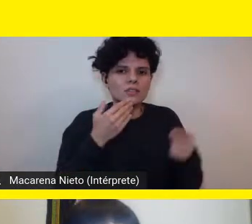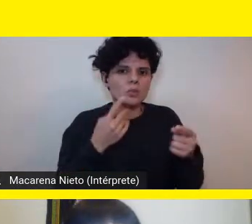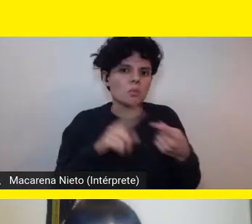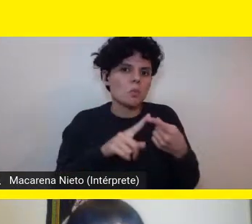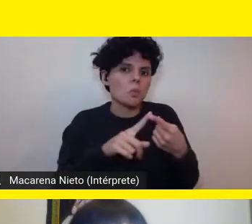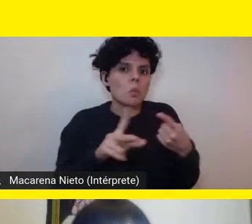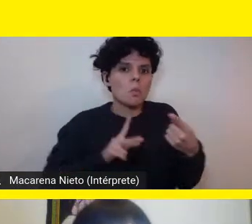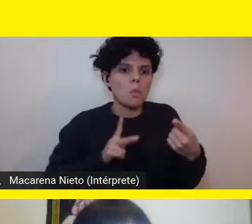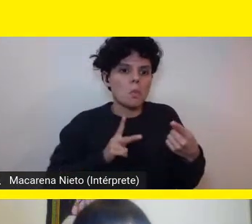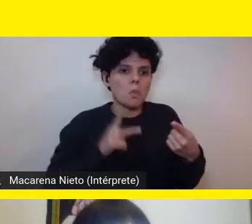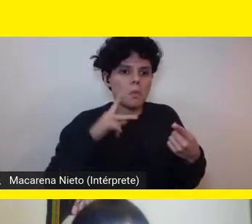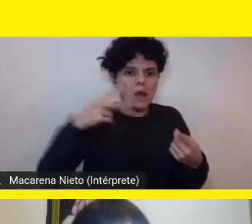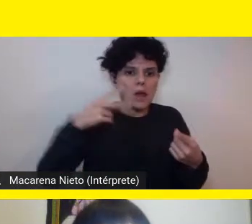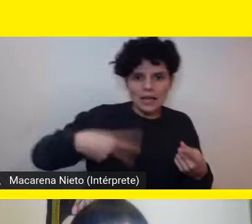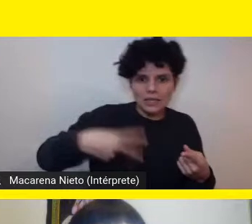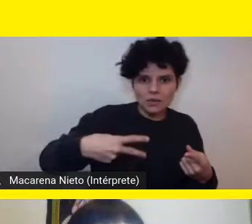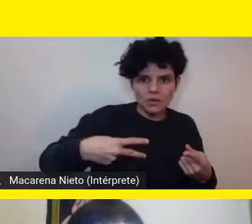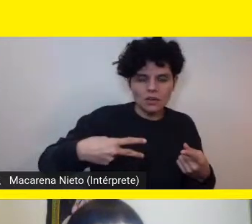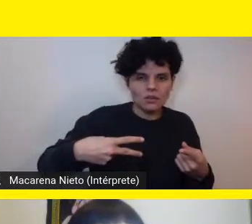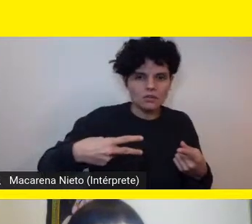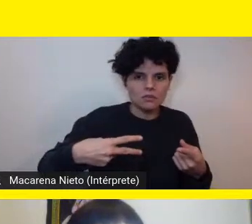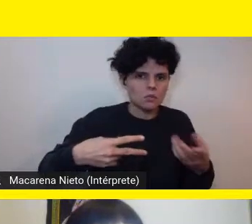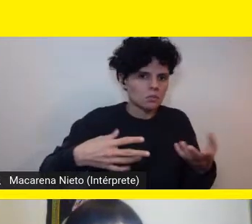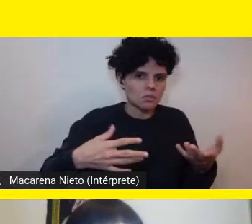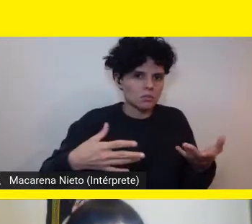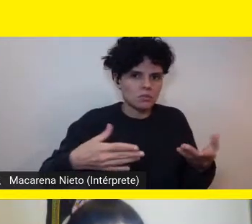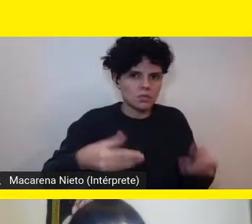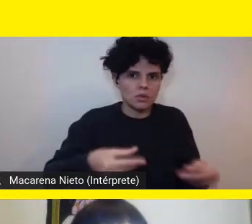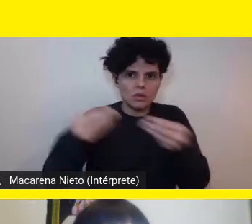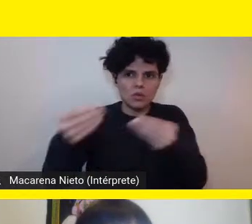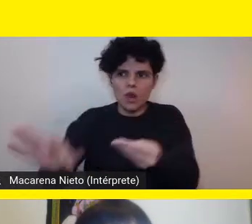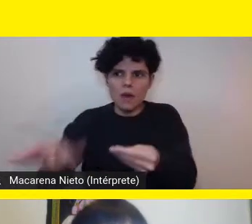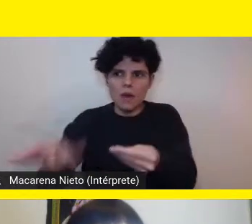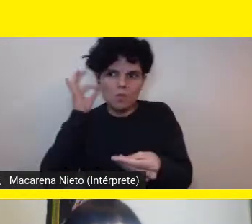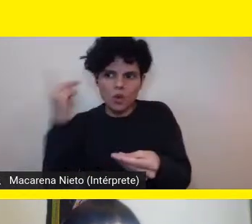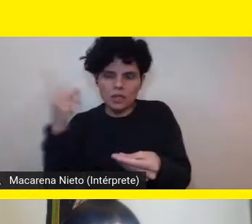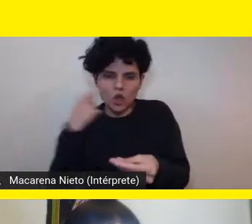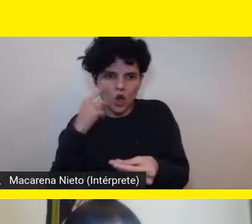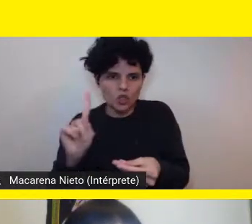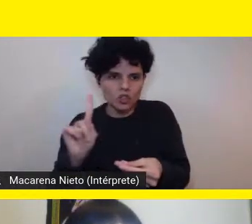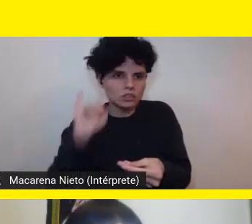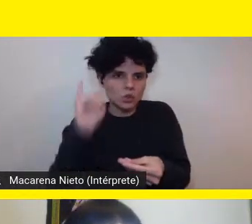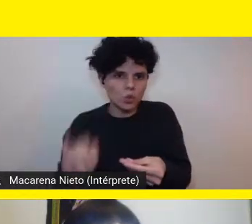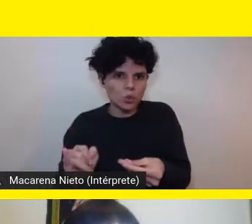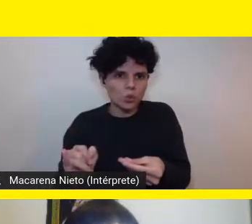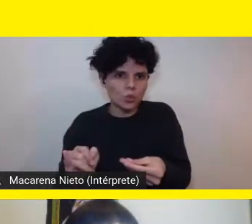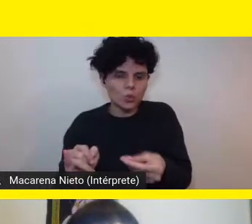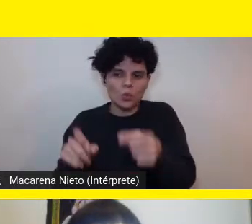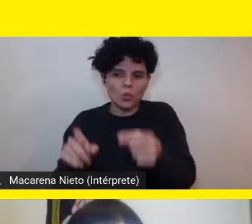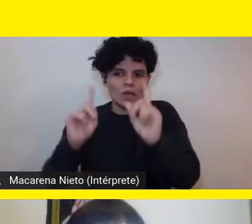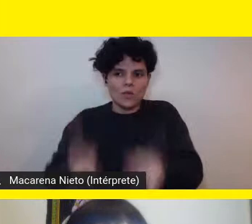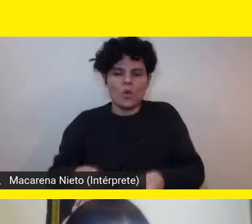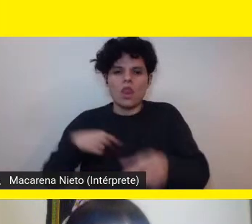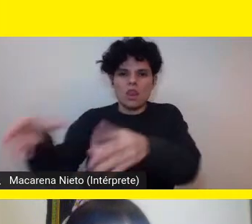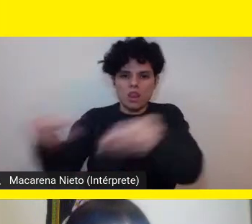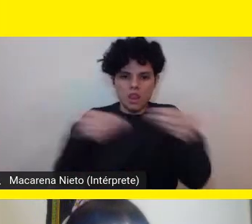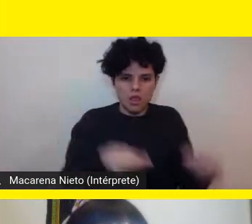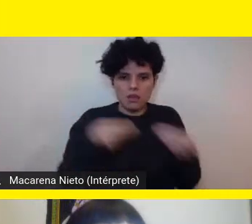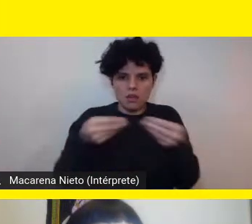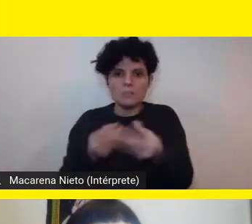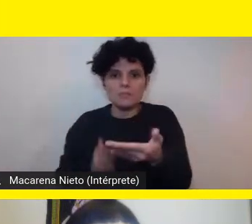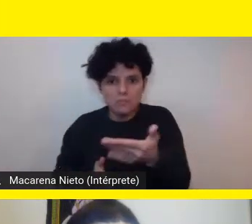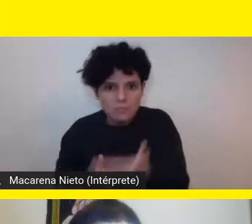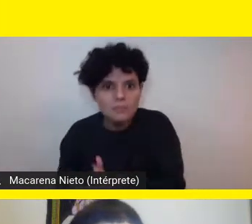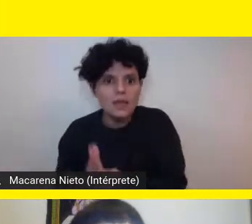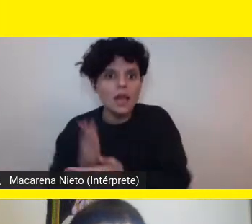artículo periodístico por una mujer que ni siquiera conoce, podría haberlo rechazado él mismo. Se acoge a tramitación, llega a manos del